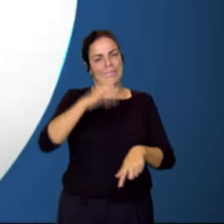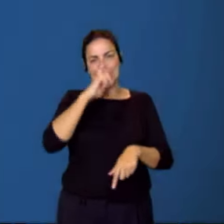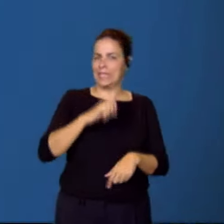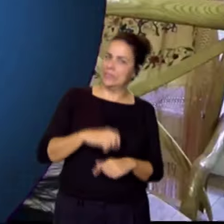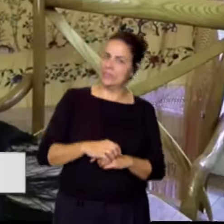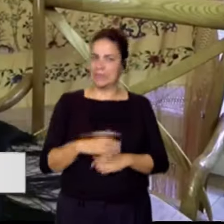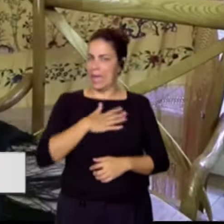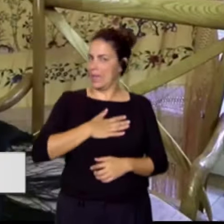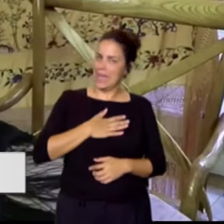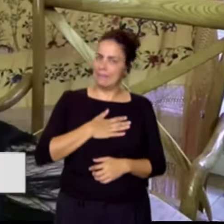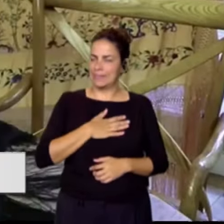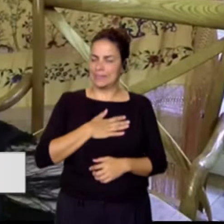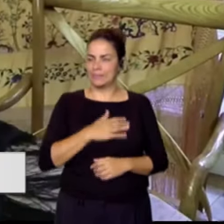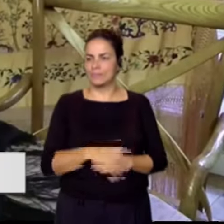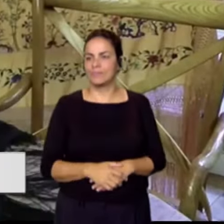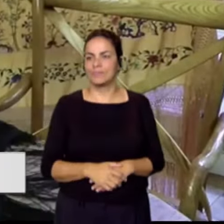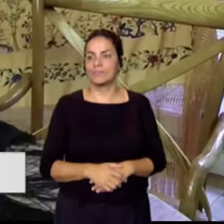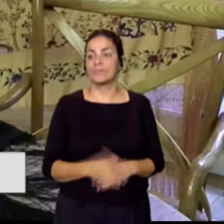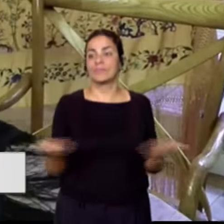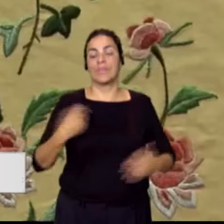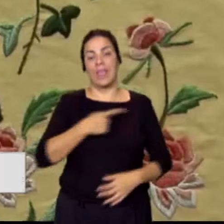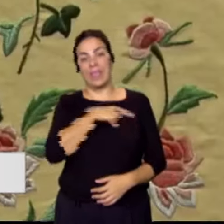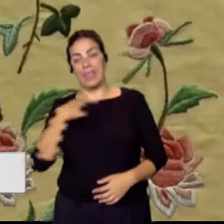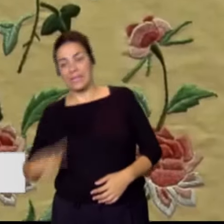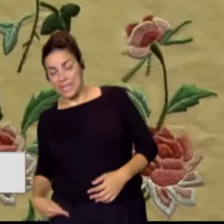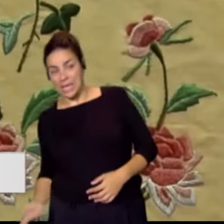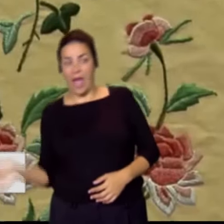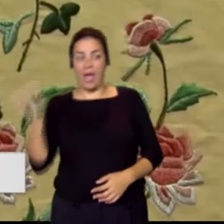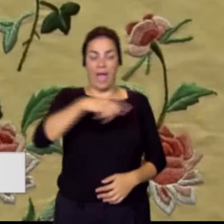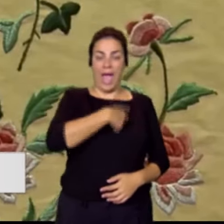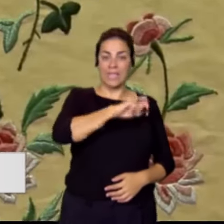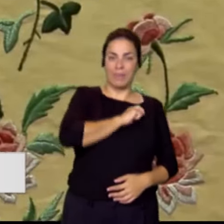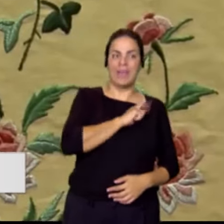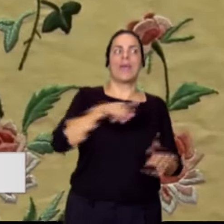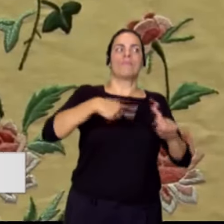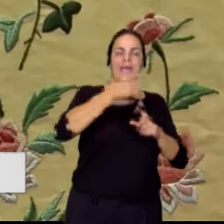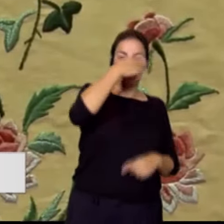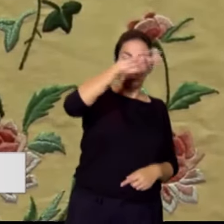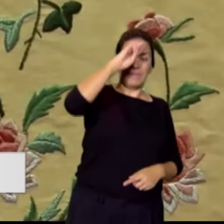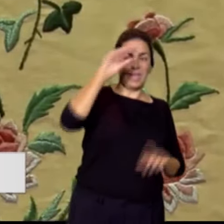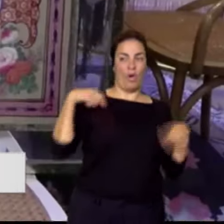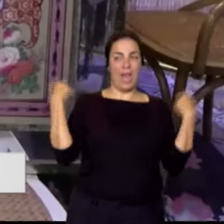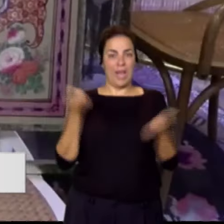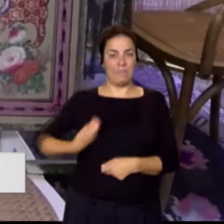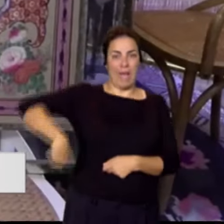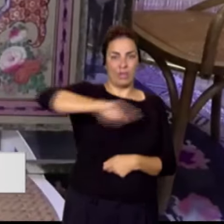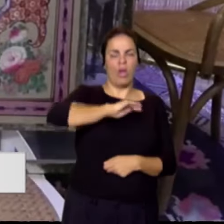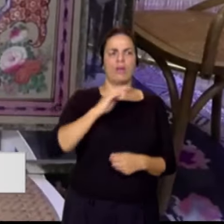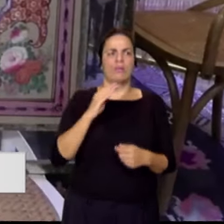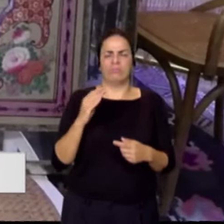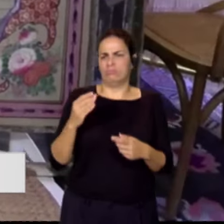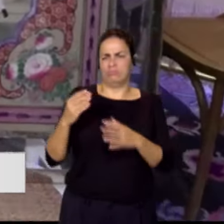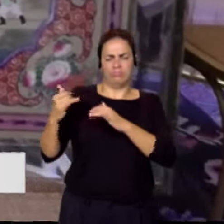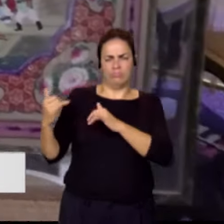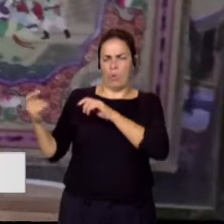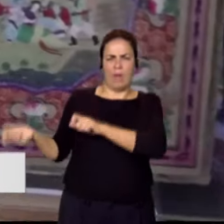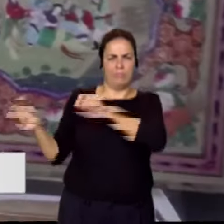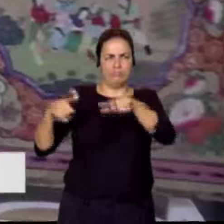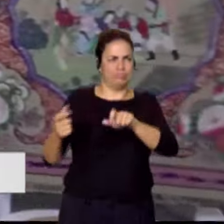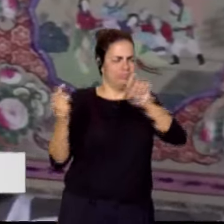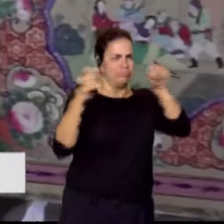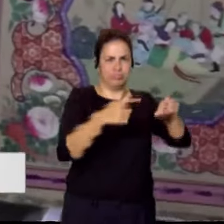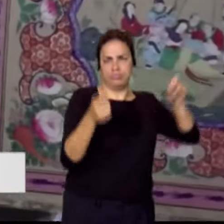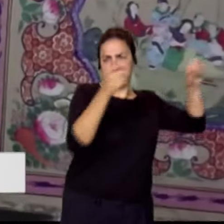abril y desde china a España pasando por México el mantón de manila recorrió miles de kilómetros en el legendario galeón de manila